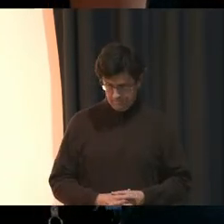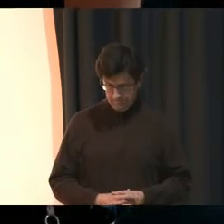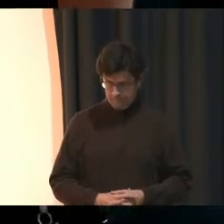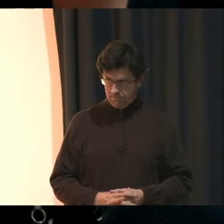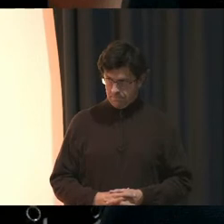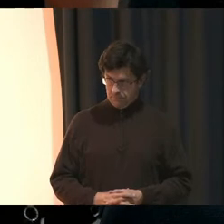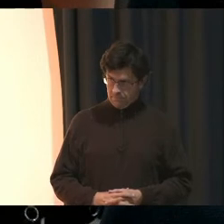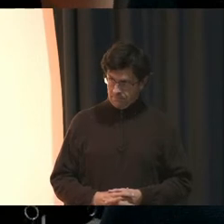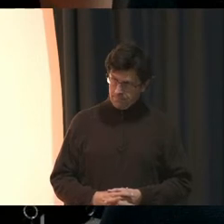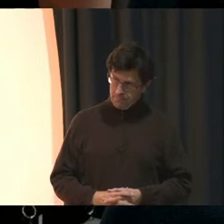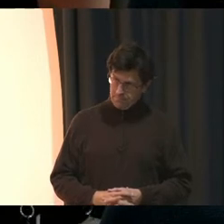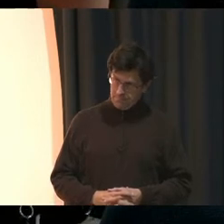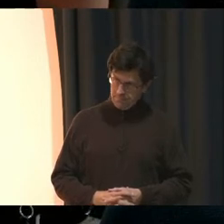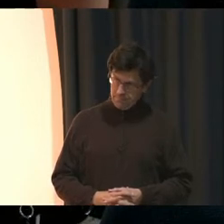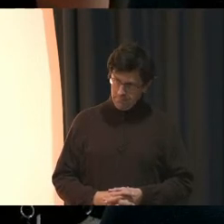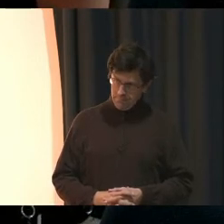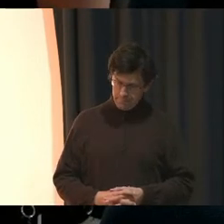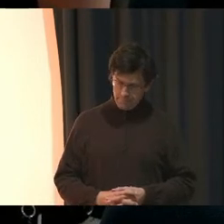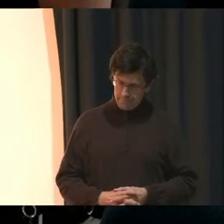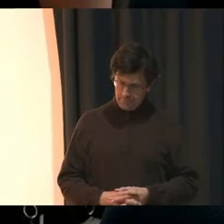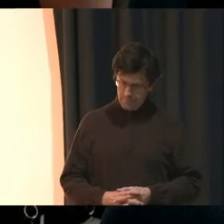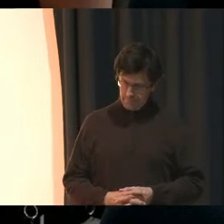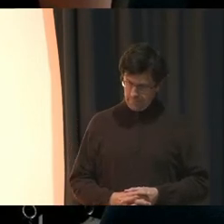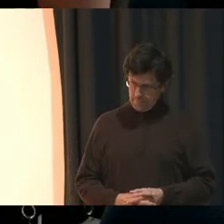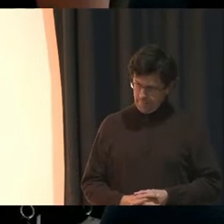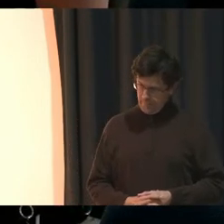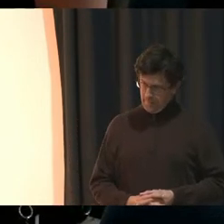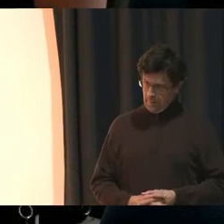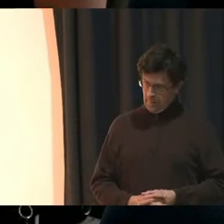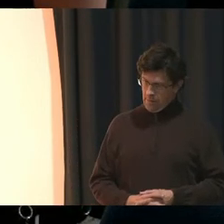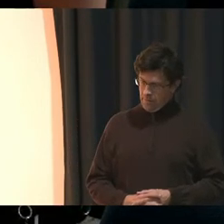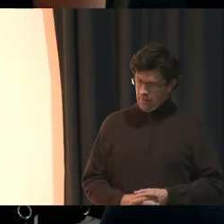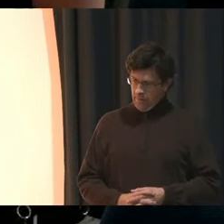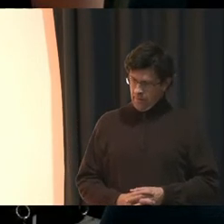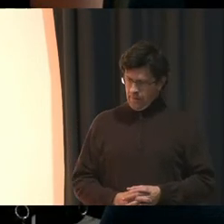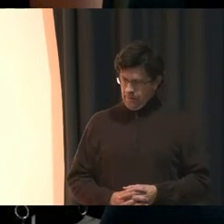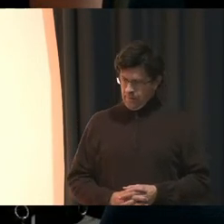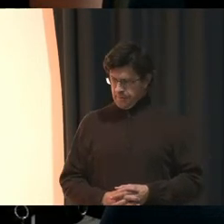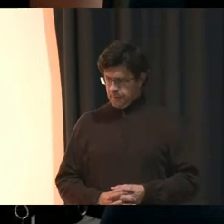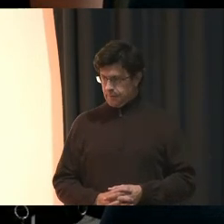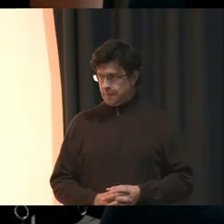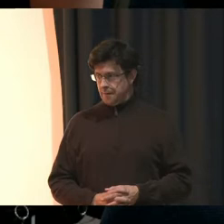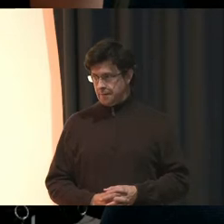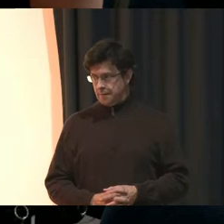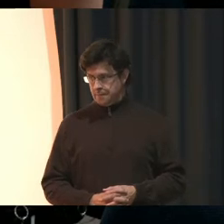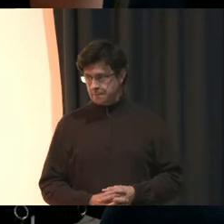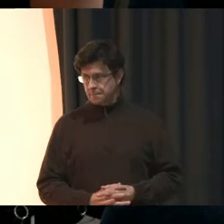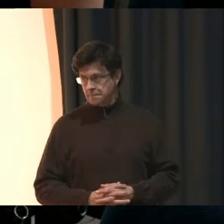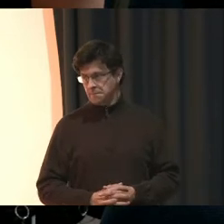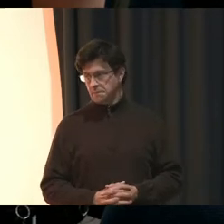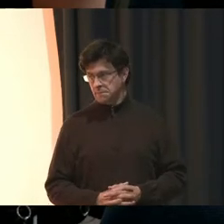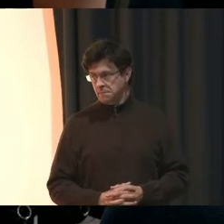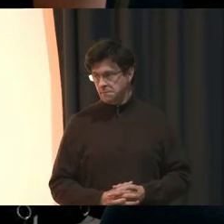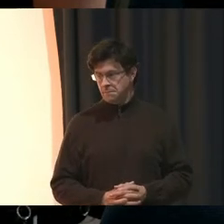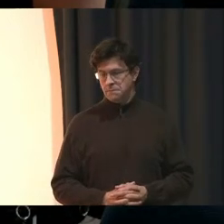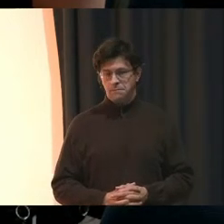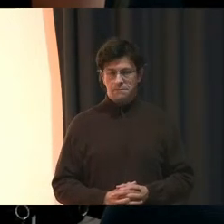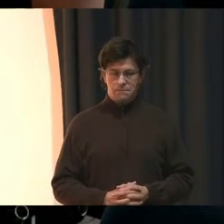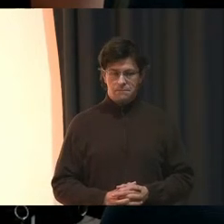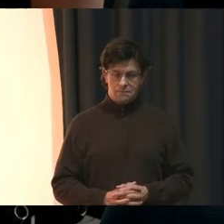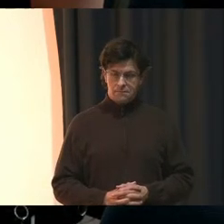Y también mi preocupación son los grados de los niños. ¿Cómo pueden ellos